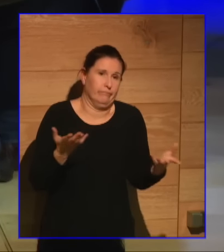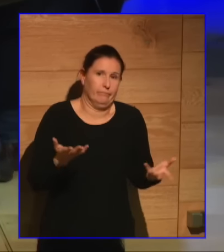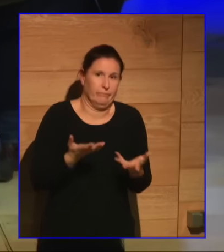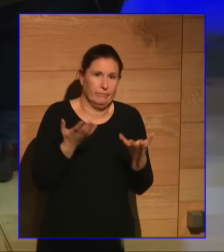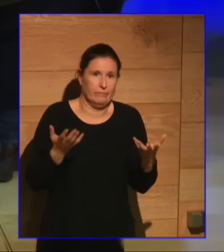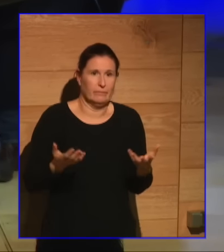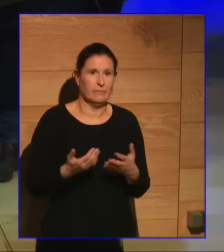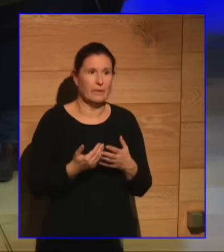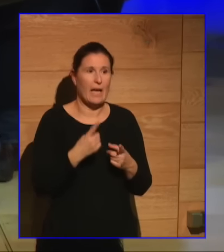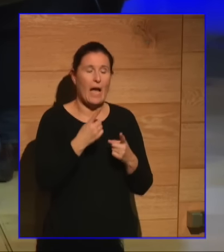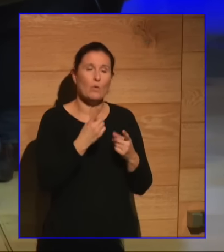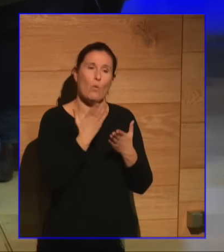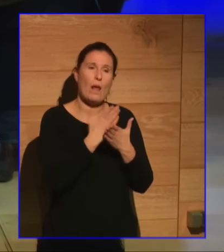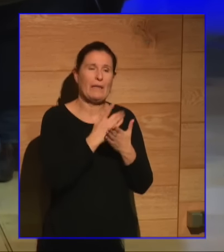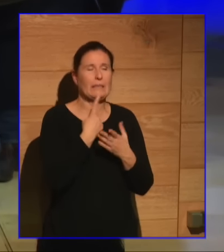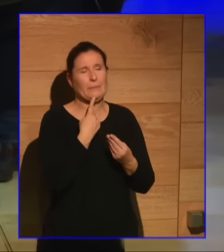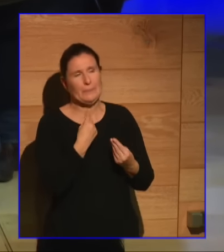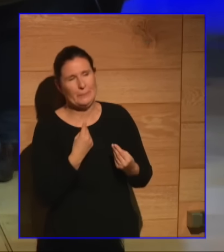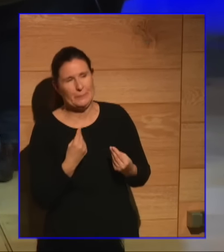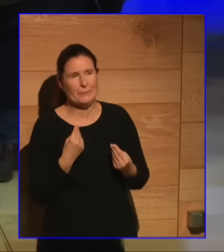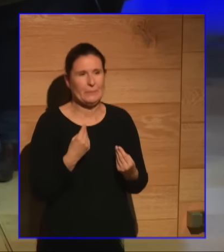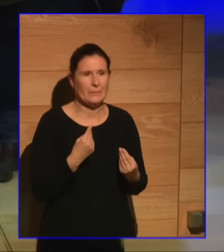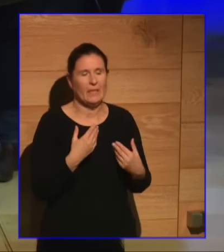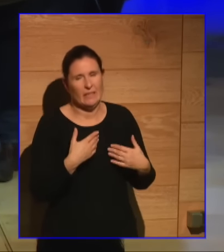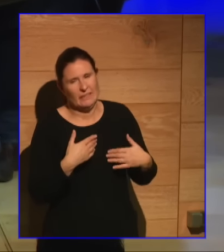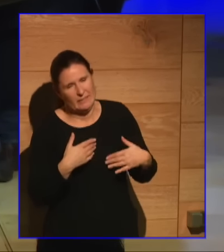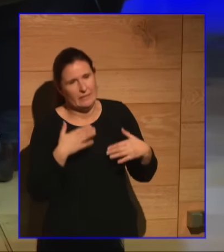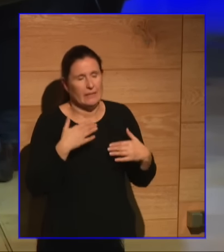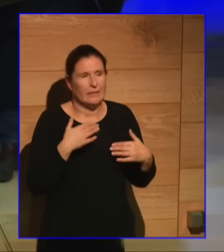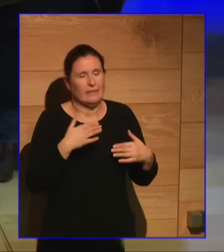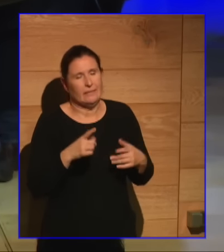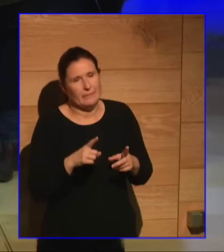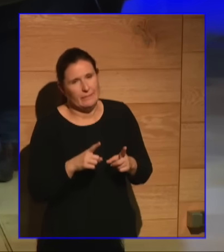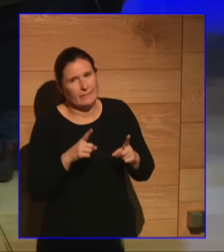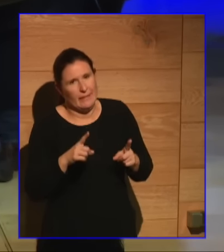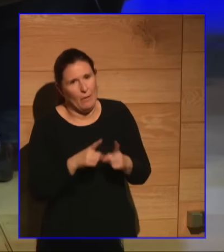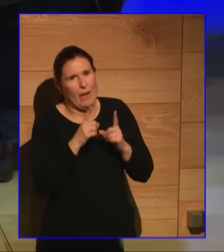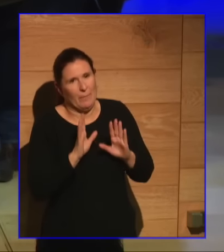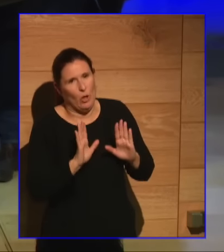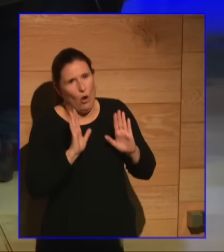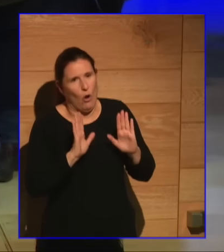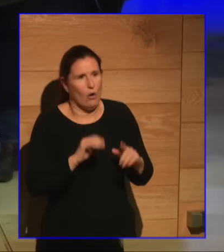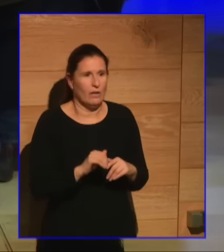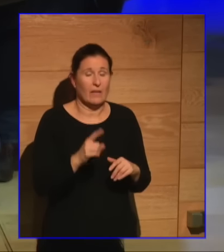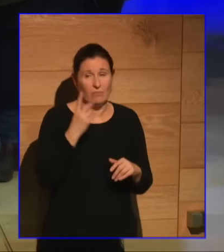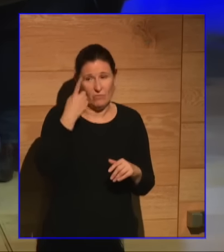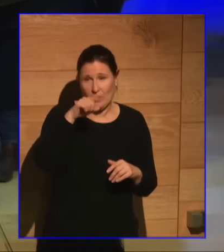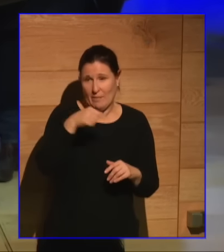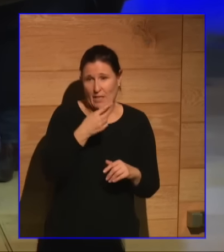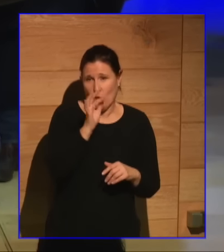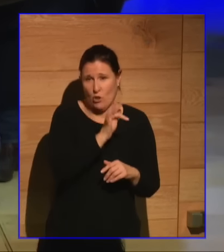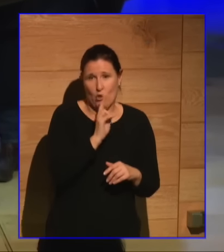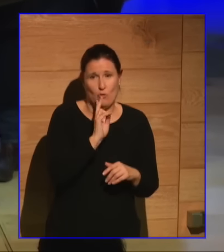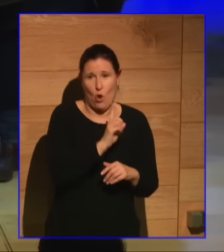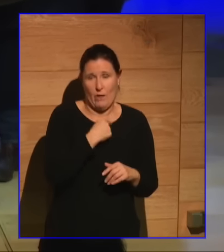Hay, una parte que está ahí y dices, bueno, sí, ¿qué más me da? Pero. Yo sabía que a Javi no, esa parte no le iba a gustar. No, por eso digo,